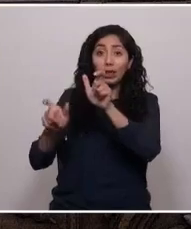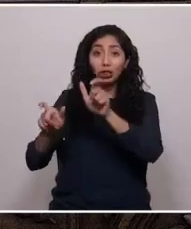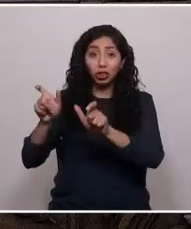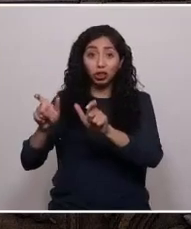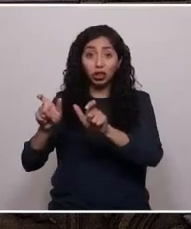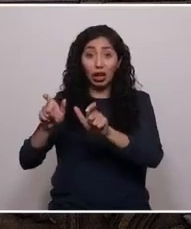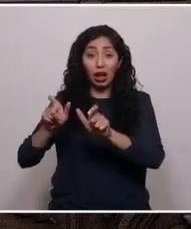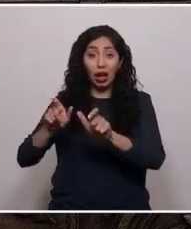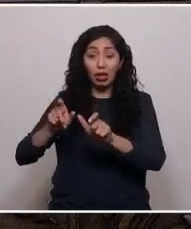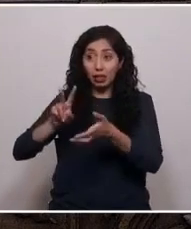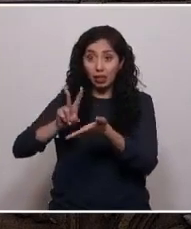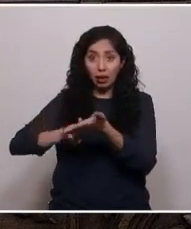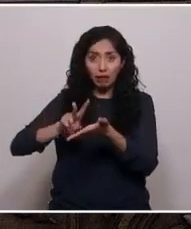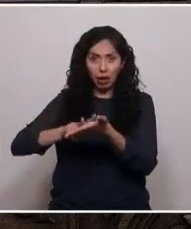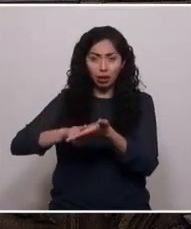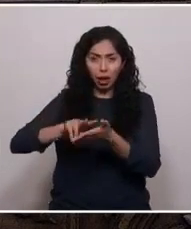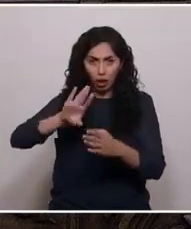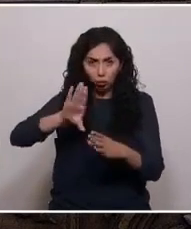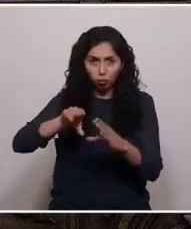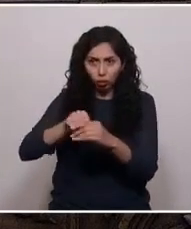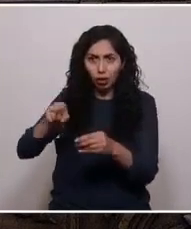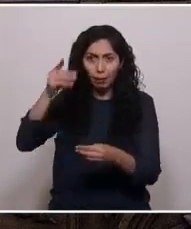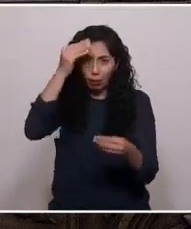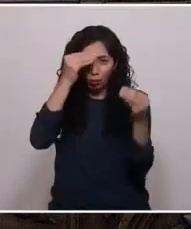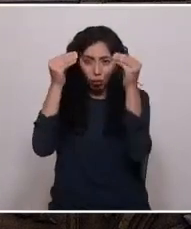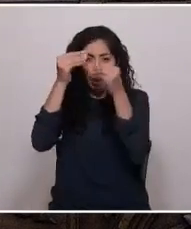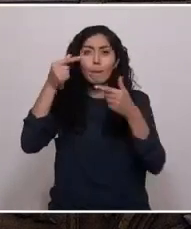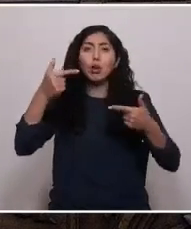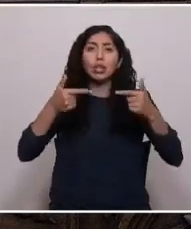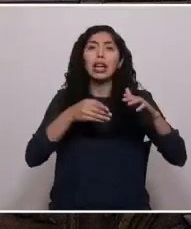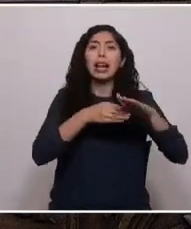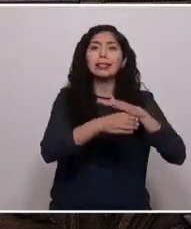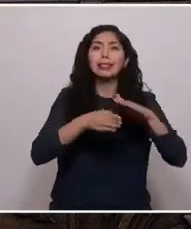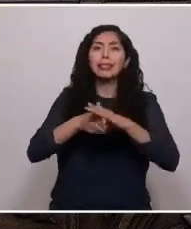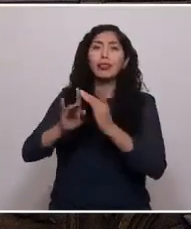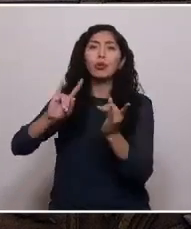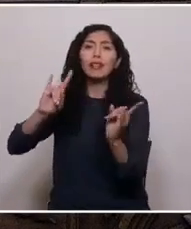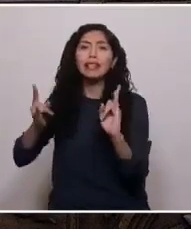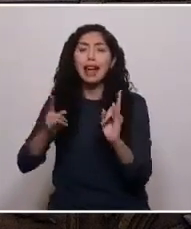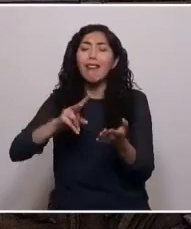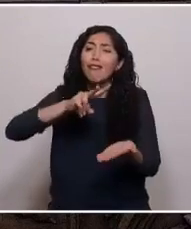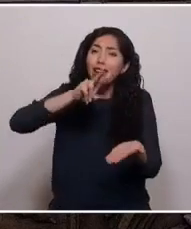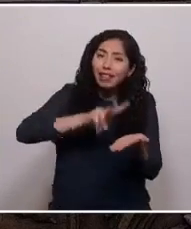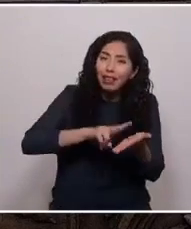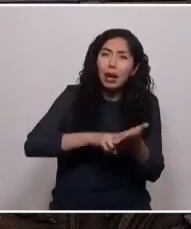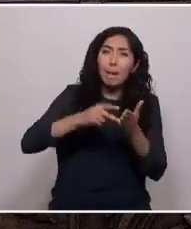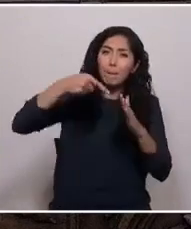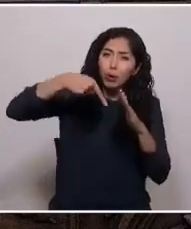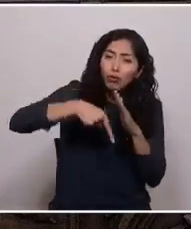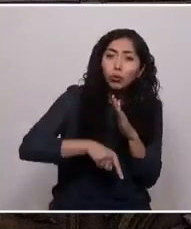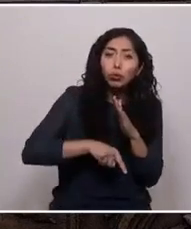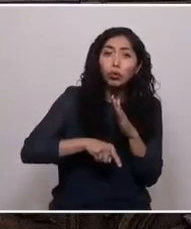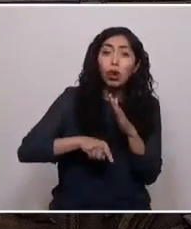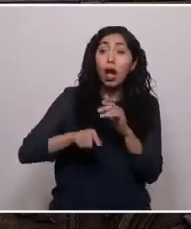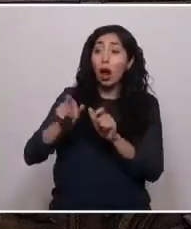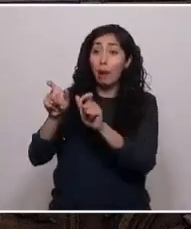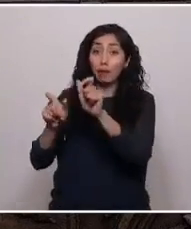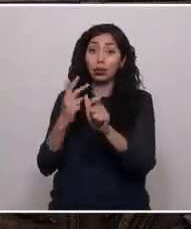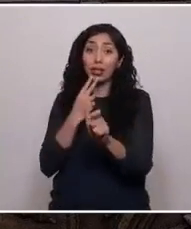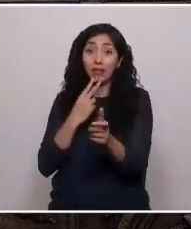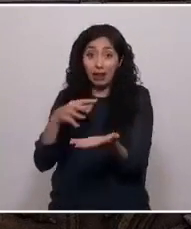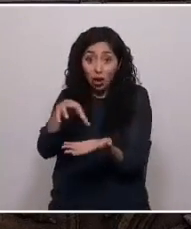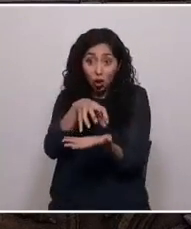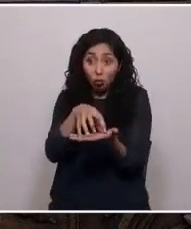inclusión real políticas de accesibilidad universal verdadera y profunda a nuestros vecinos no les interesa